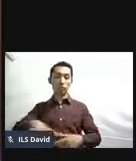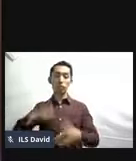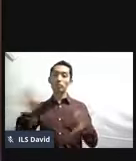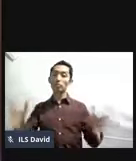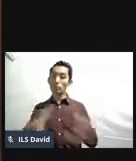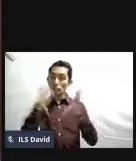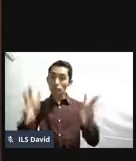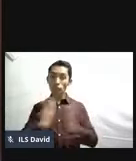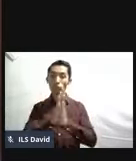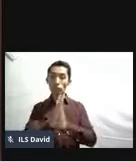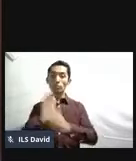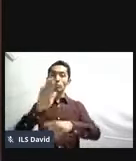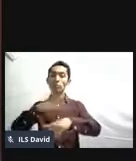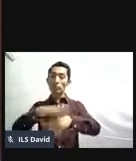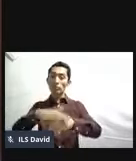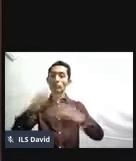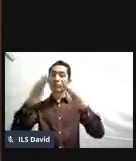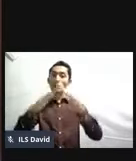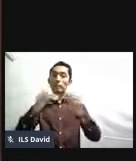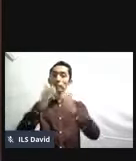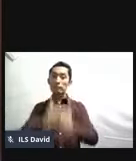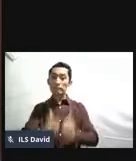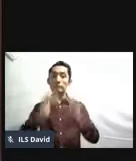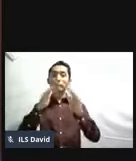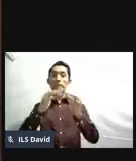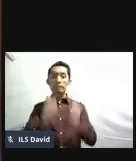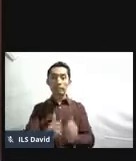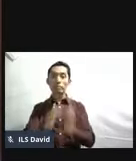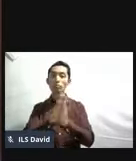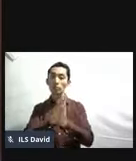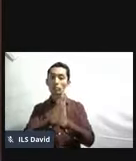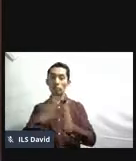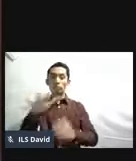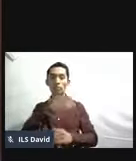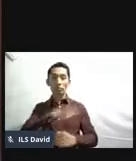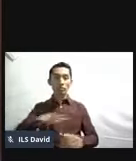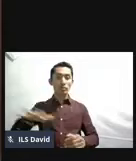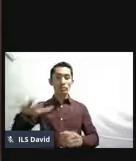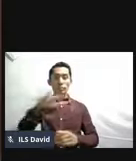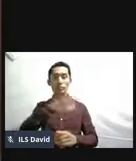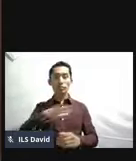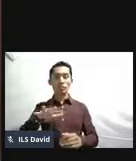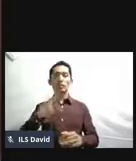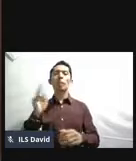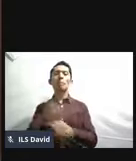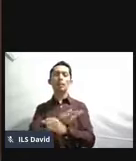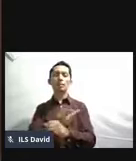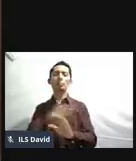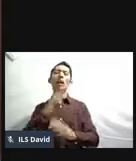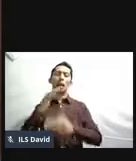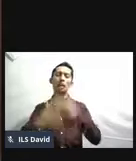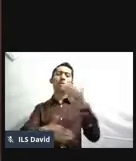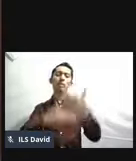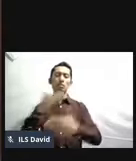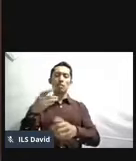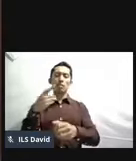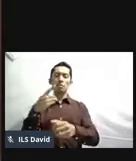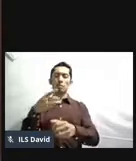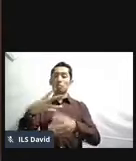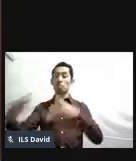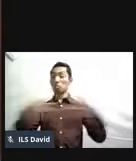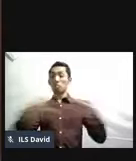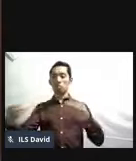Bueno, lo que estamos viendo es un resultado de menos contagio, menos transmisión, ¿verdad? Y